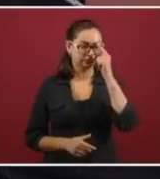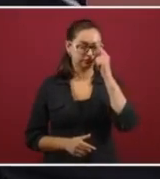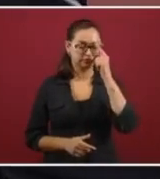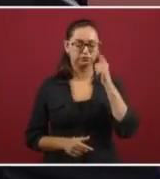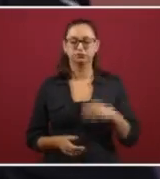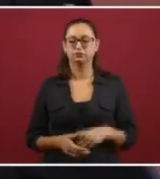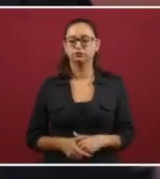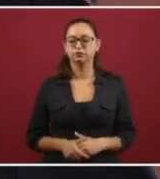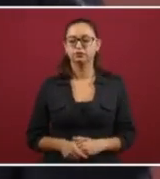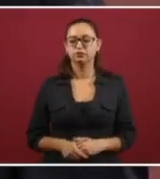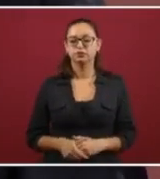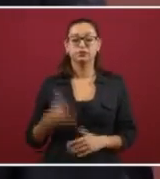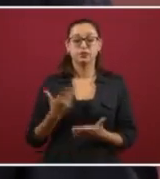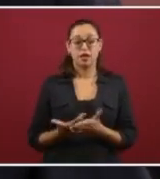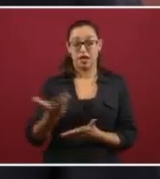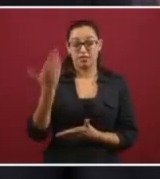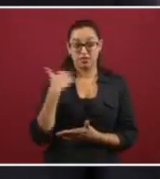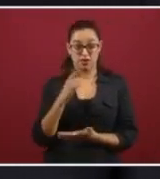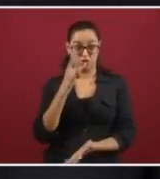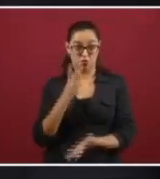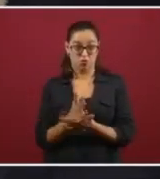no solo el chaleco, el dinero